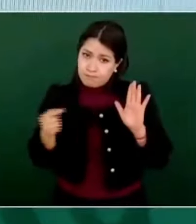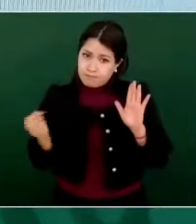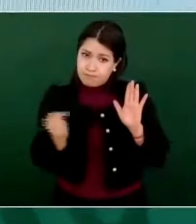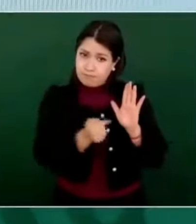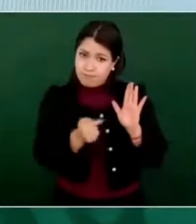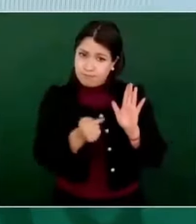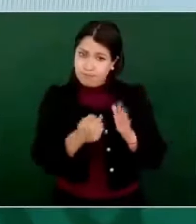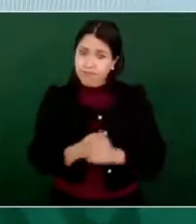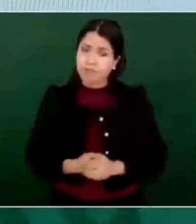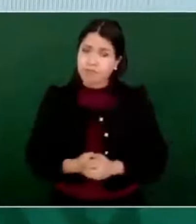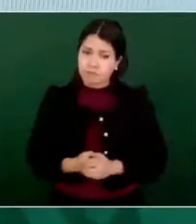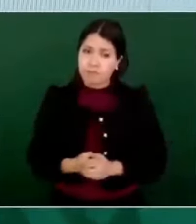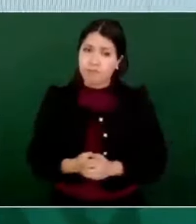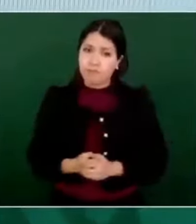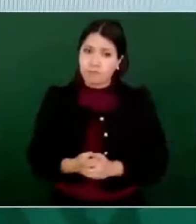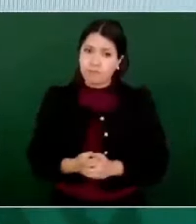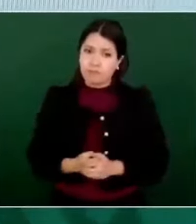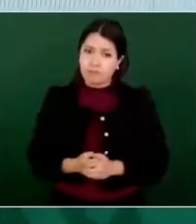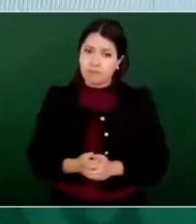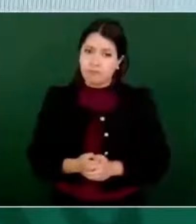el adento